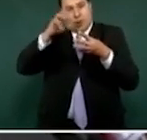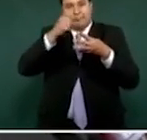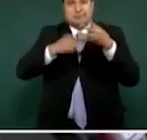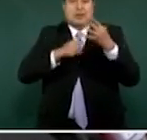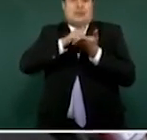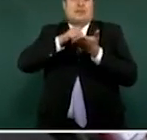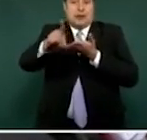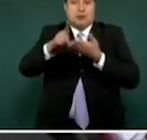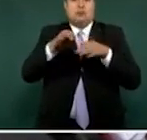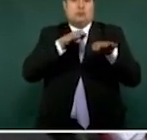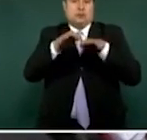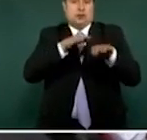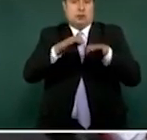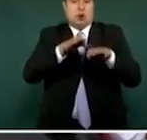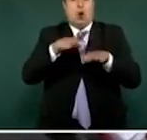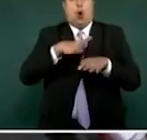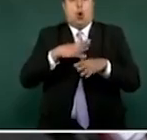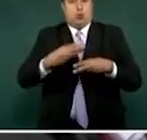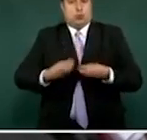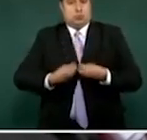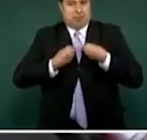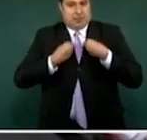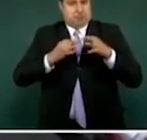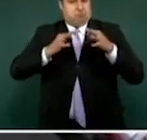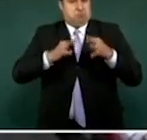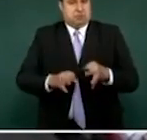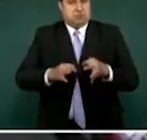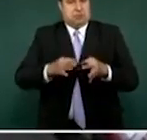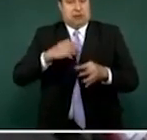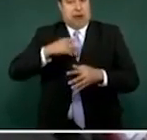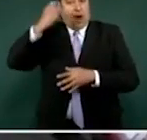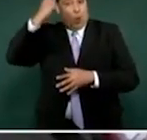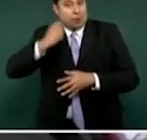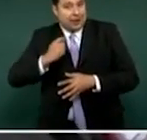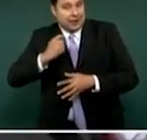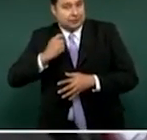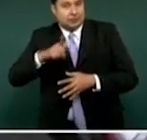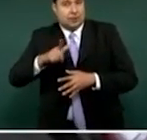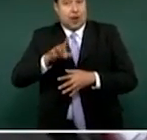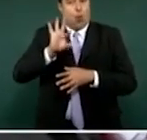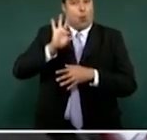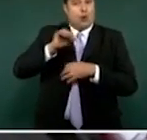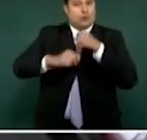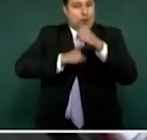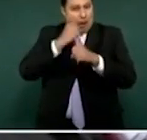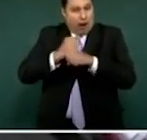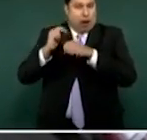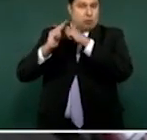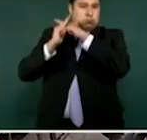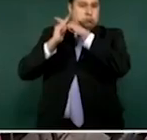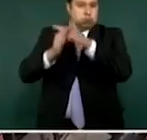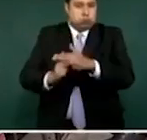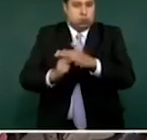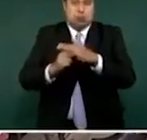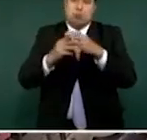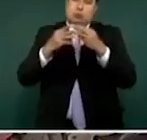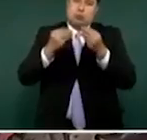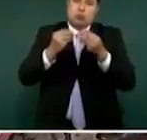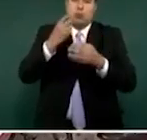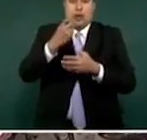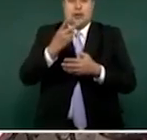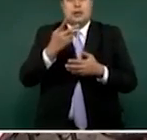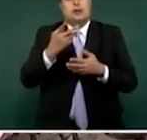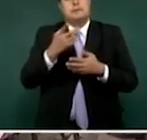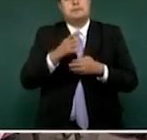O bien, no pueden tener una vida digna de un retiro que se considera después de 40 años de servicio, muchos de ellos.